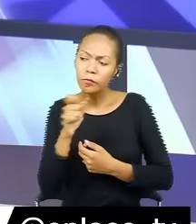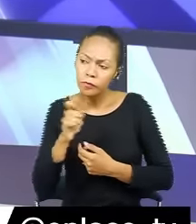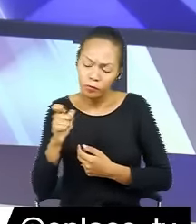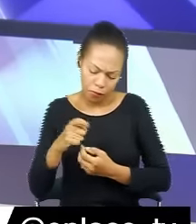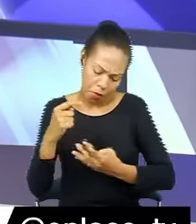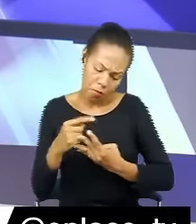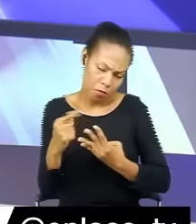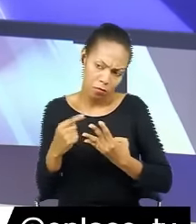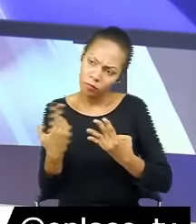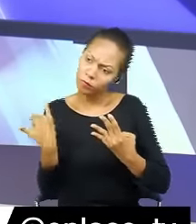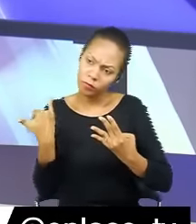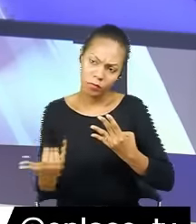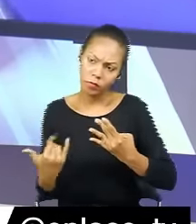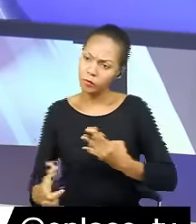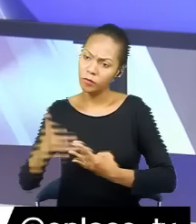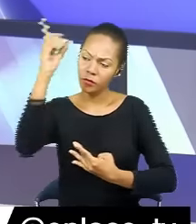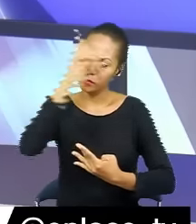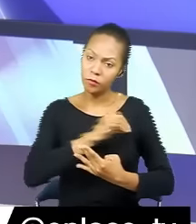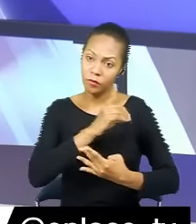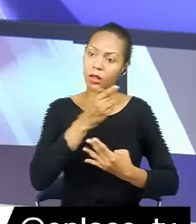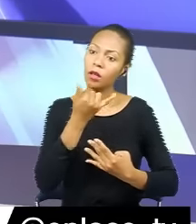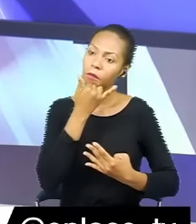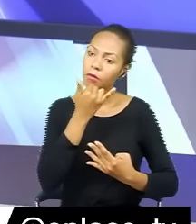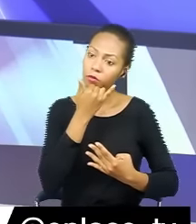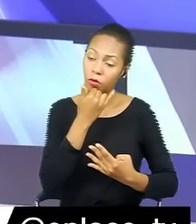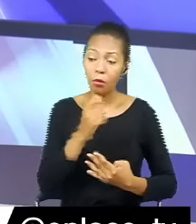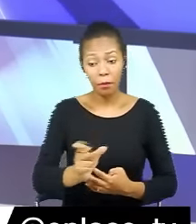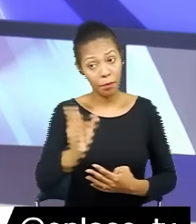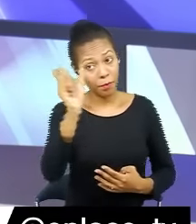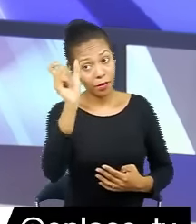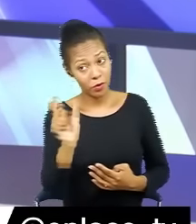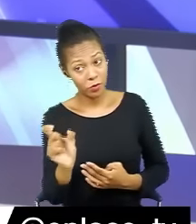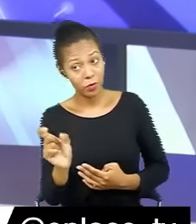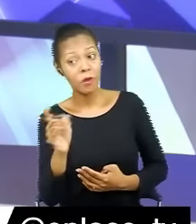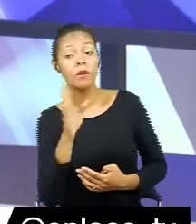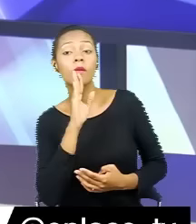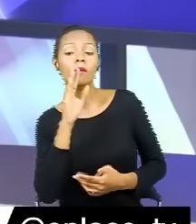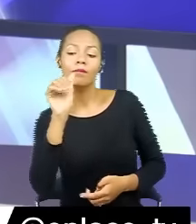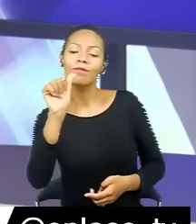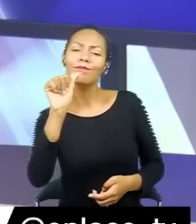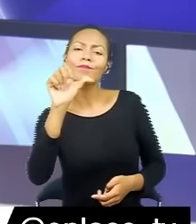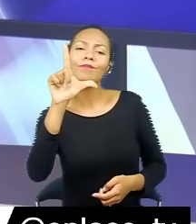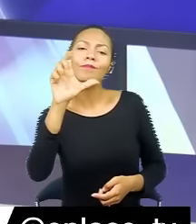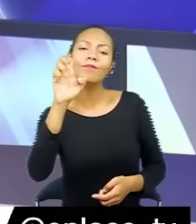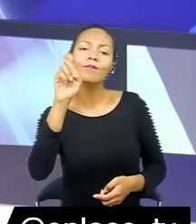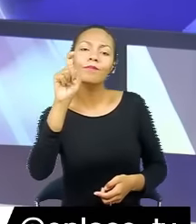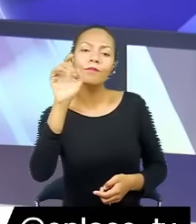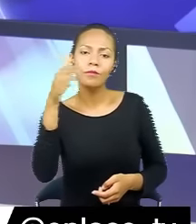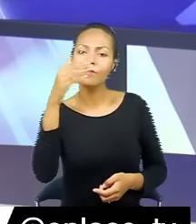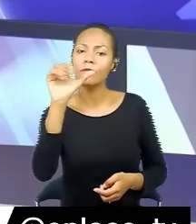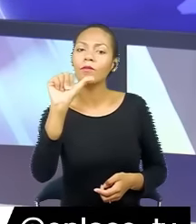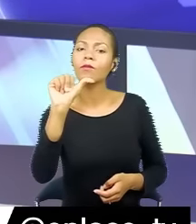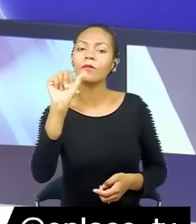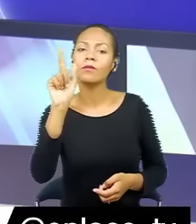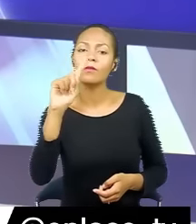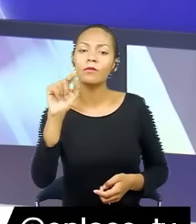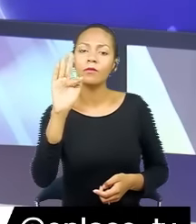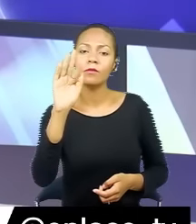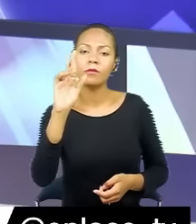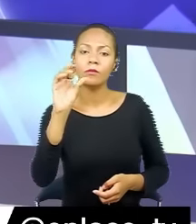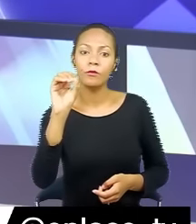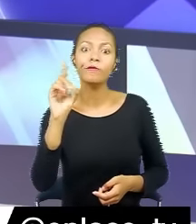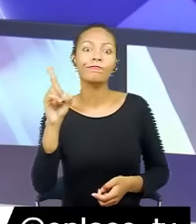que recibió en las últimas horas uno de sus integrantes. Recordemos que Alex Castro, hacíamos la referencia hace algunos minutos en Enlace Noticias, recibió